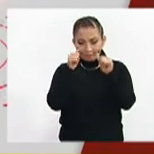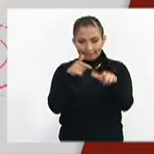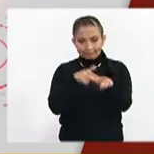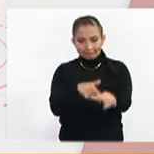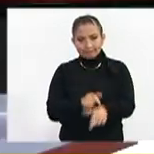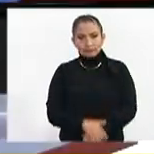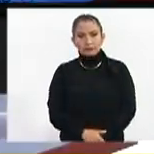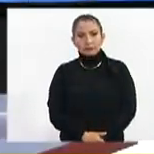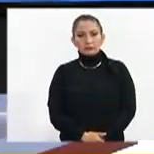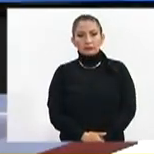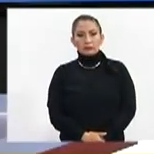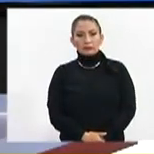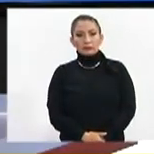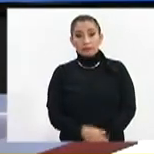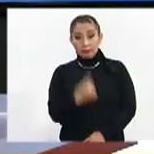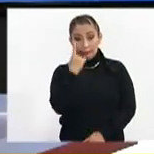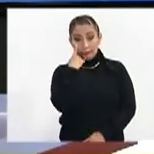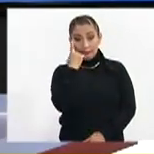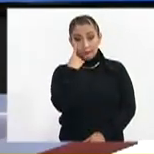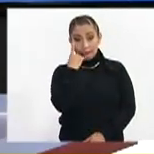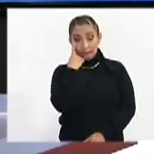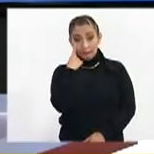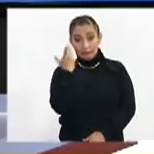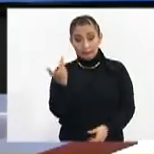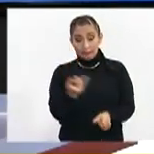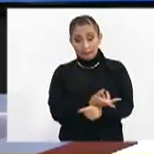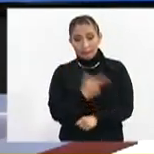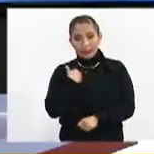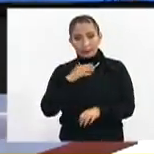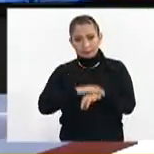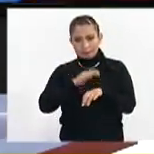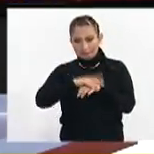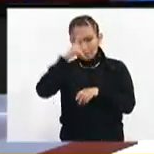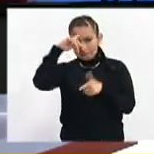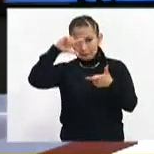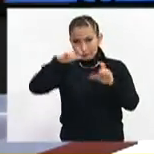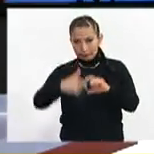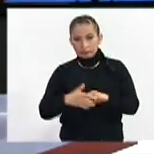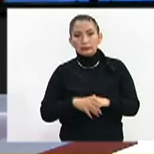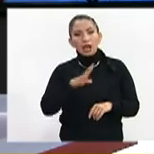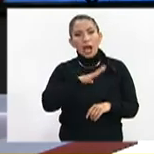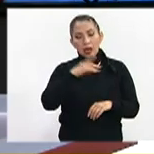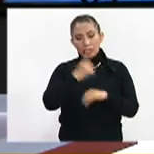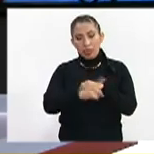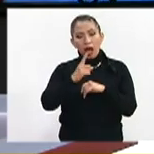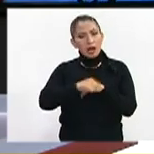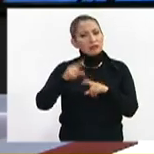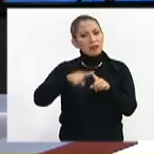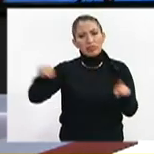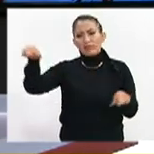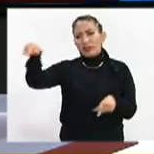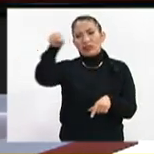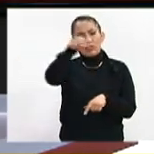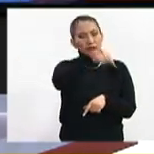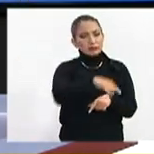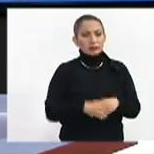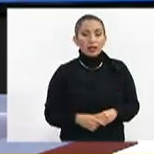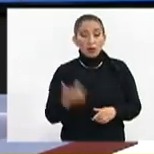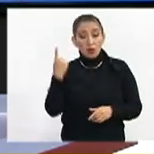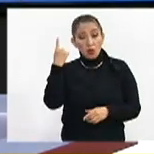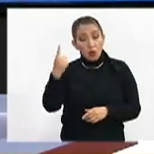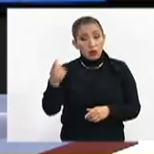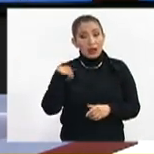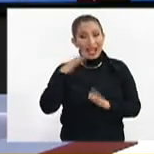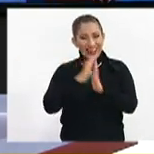pendiente. Y fíjate cómo son las cosas, Pati, amigos de México al Día, pues hubo afectaciones de muchas índoles. Incluso